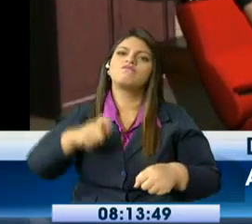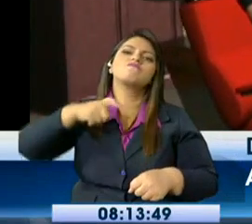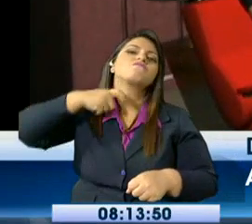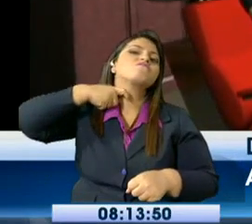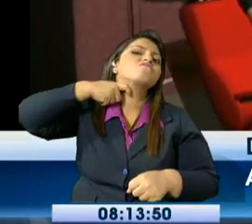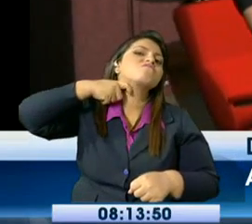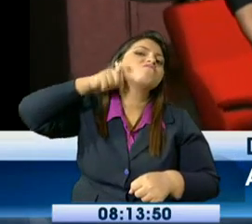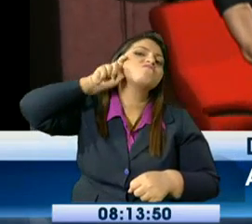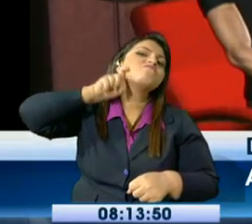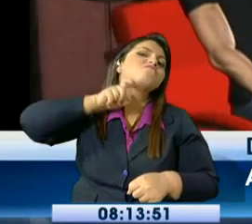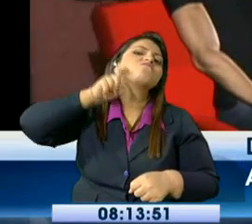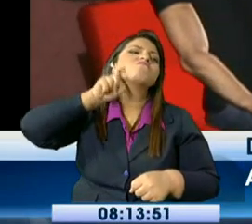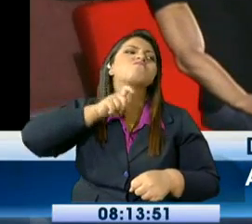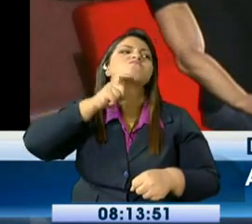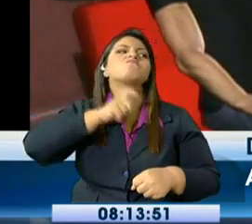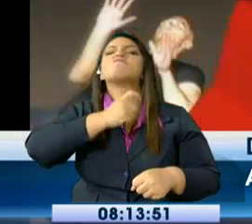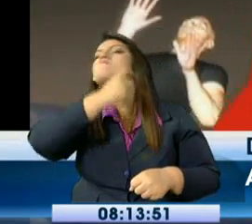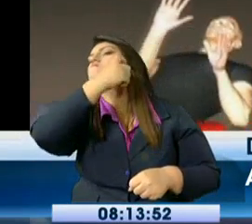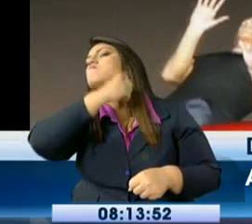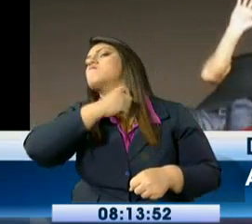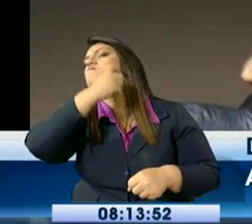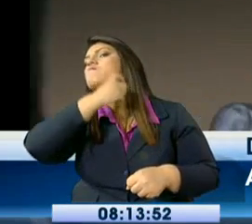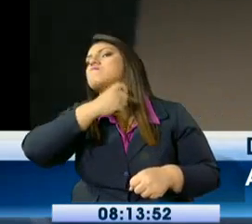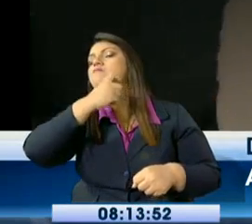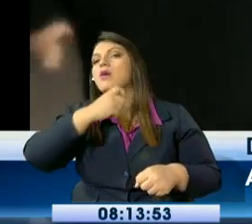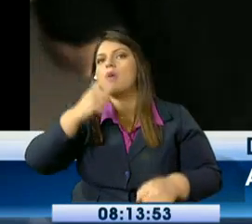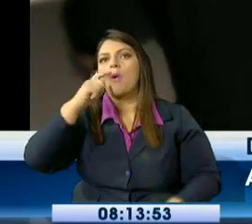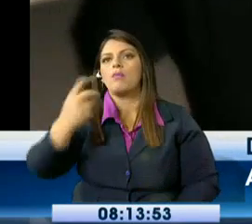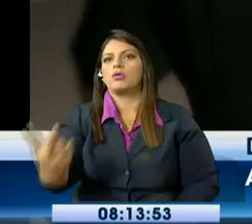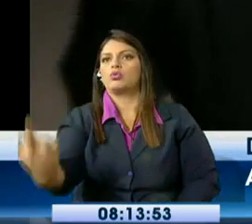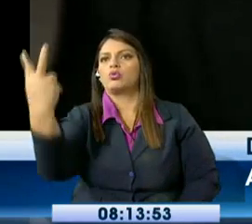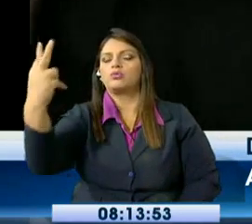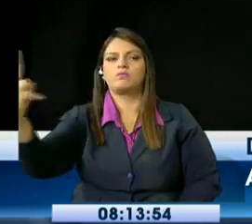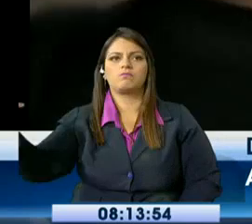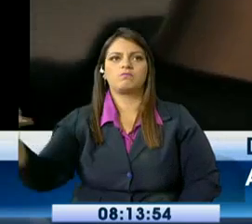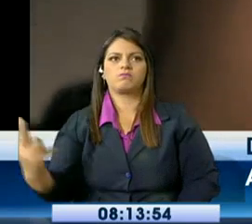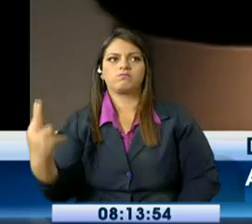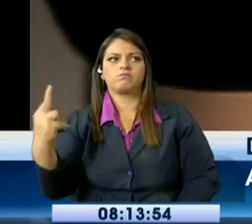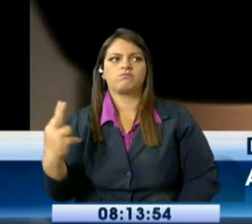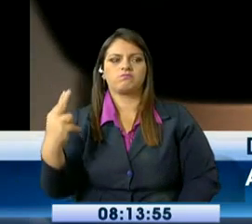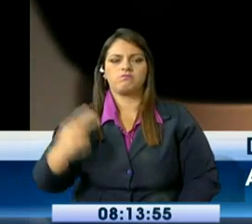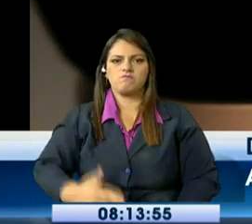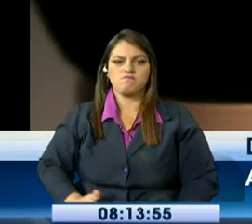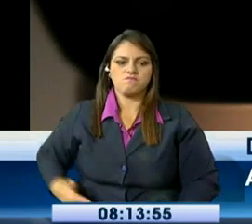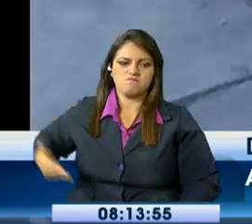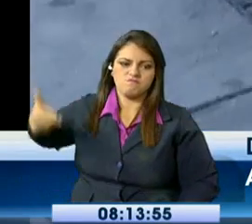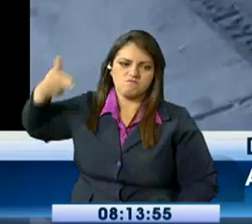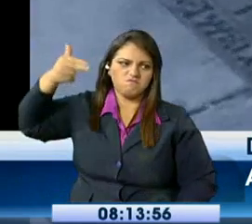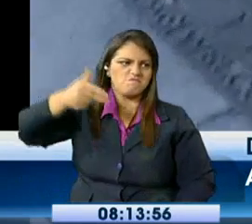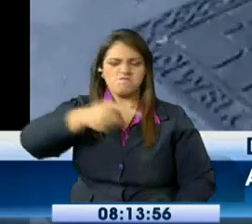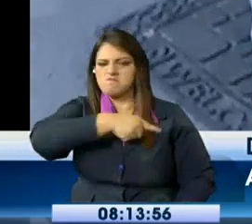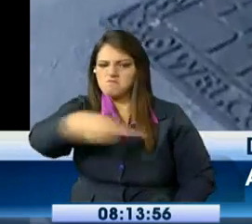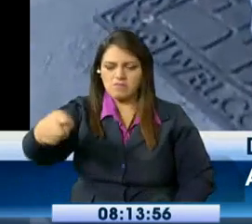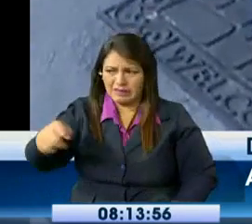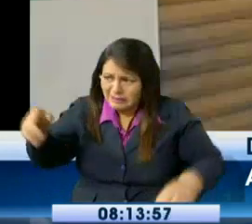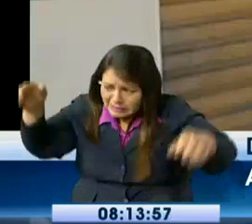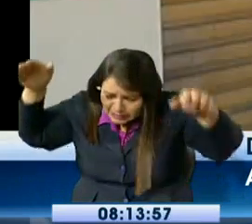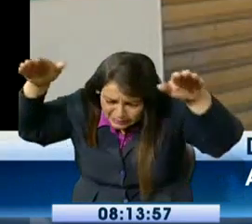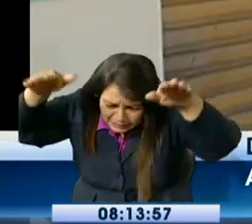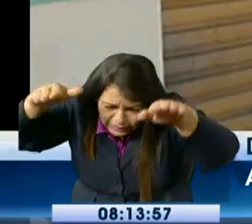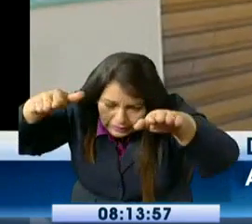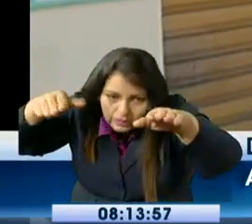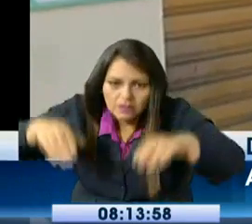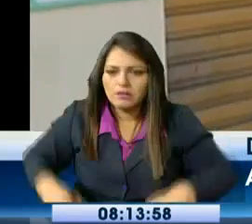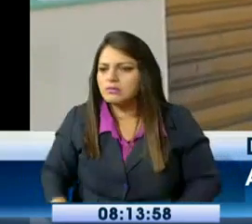y entraron así, lo hicieron recostar contra el piso. Los presuntos delincuentes pretendían buscar el dinero del trabajo diario y